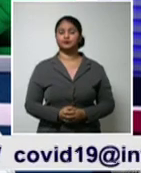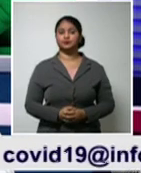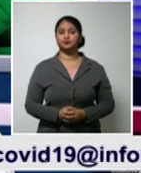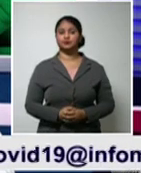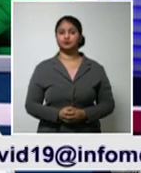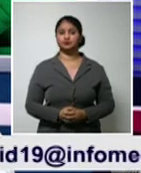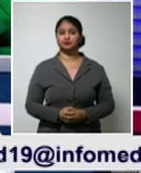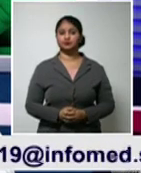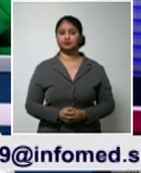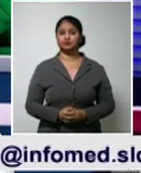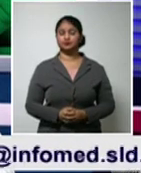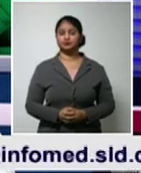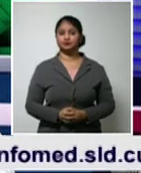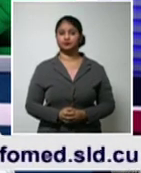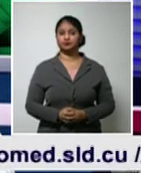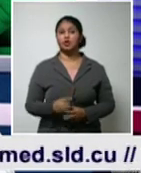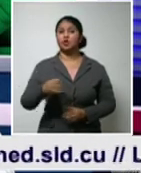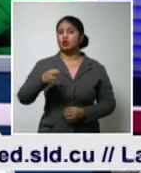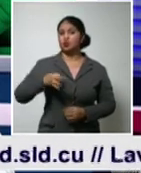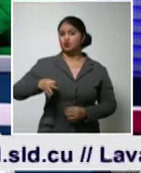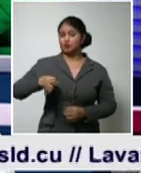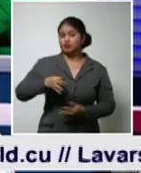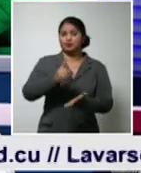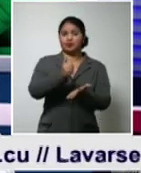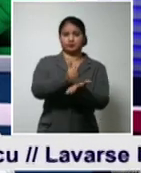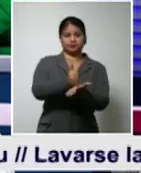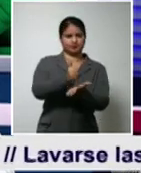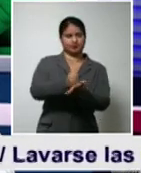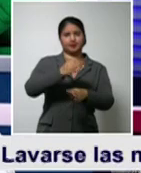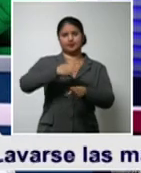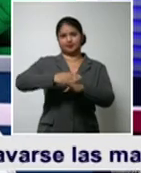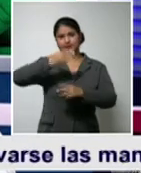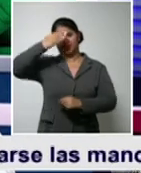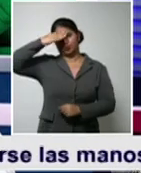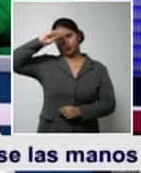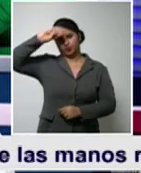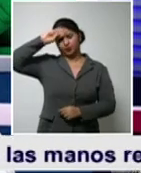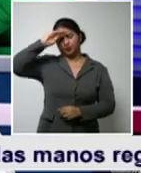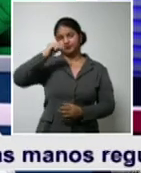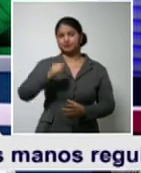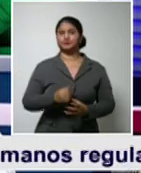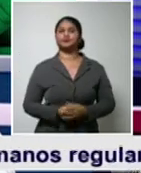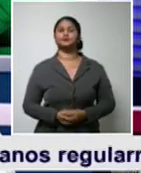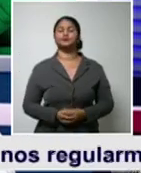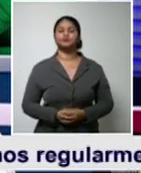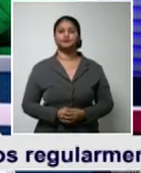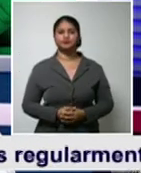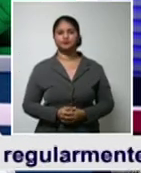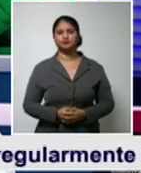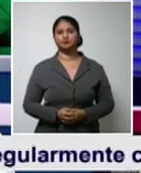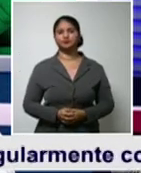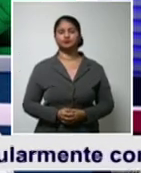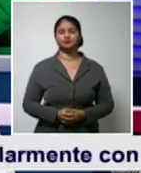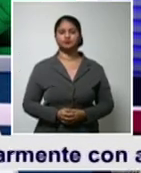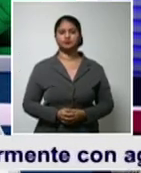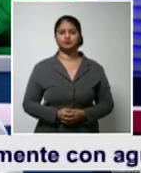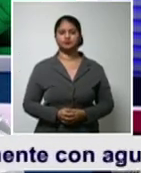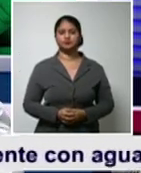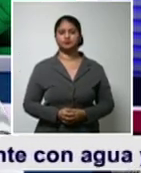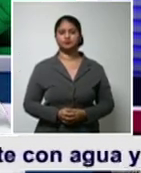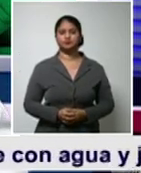del municipio de Santiago de Cuba en esta provincia, a pesar de ser una persona joven, como